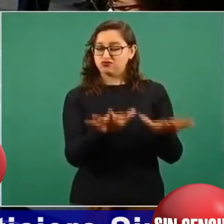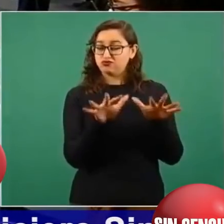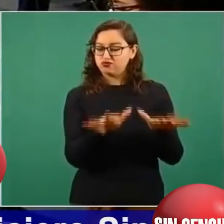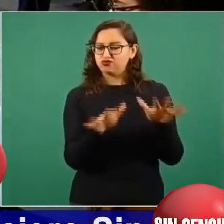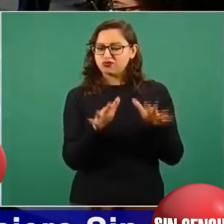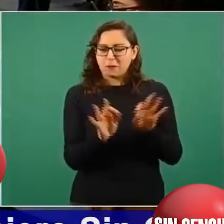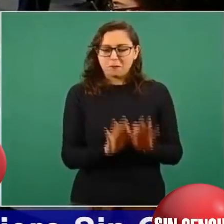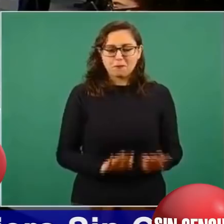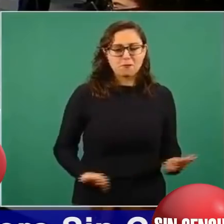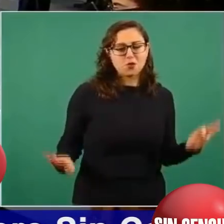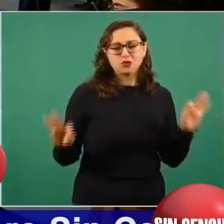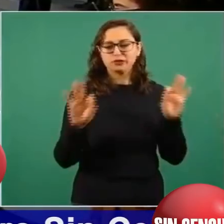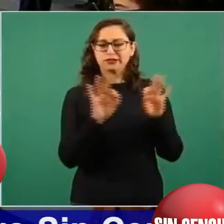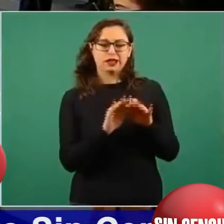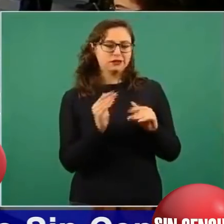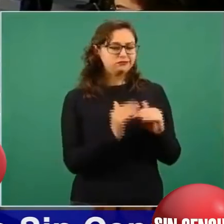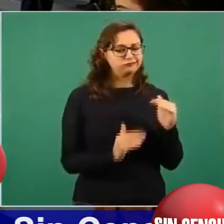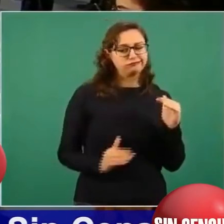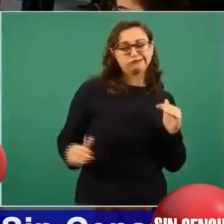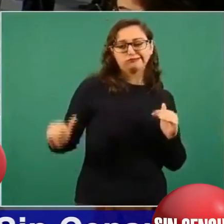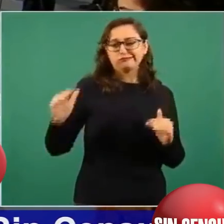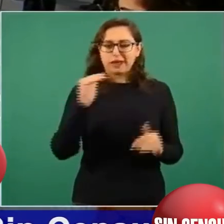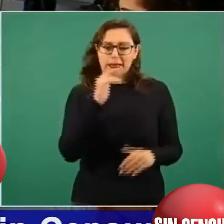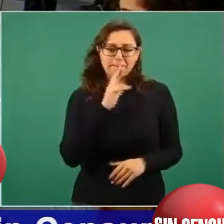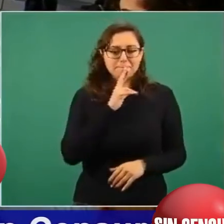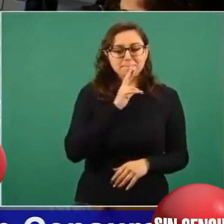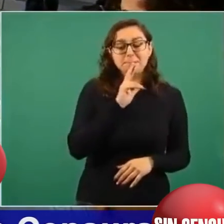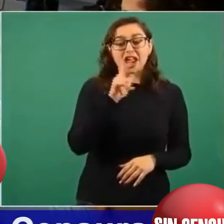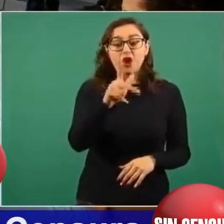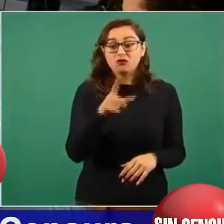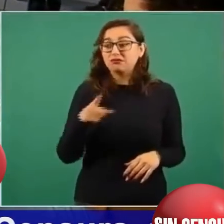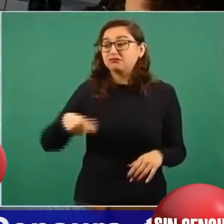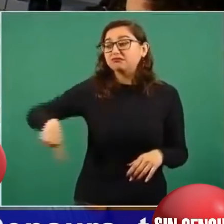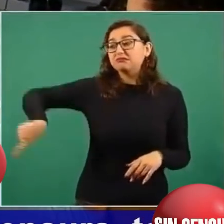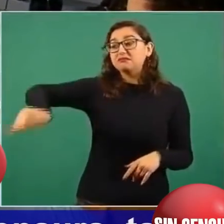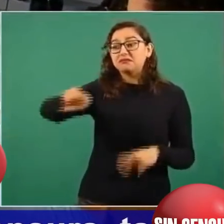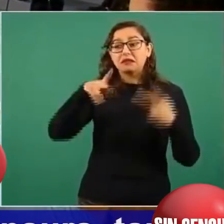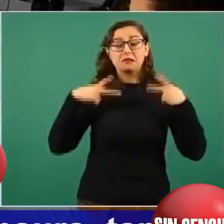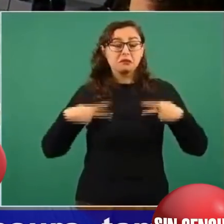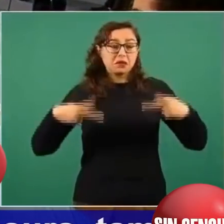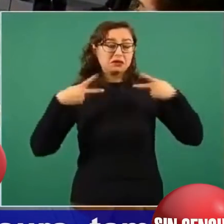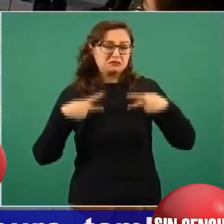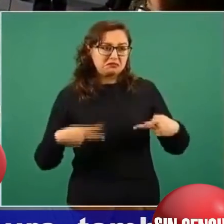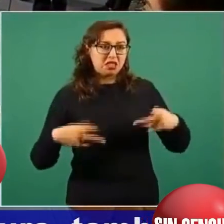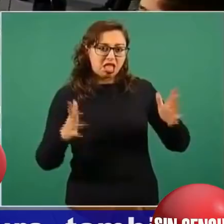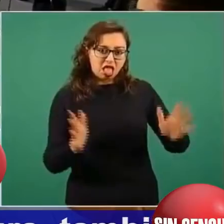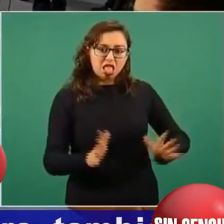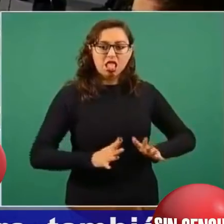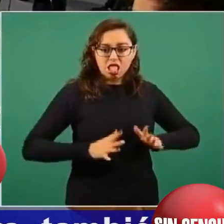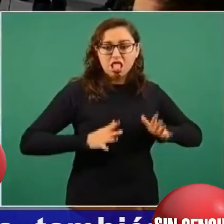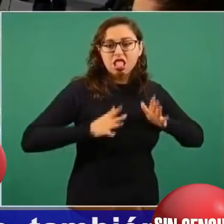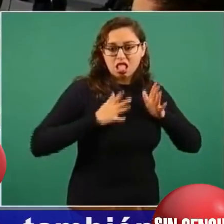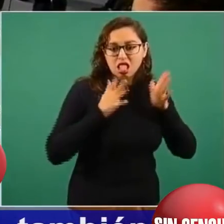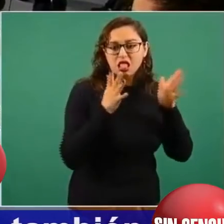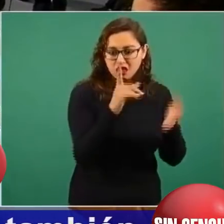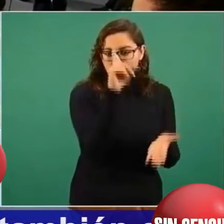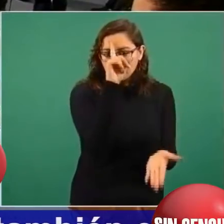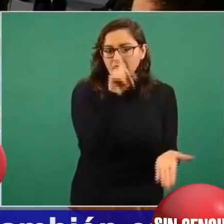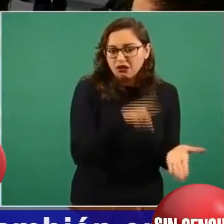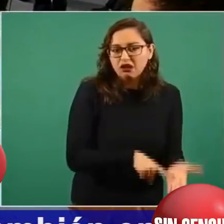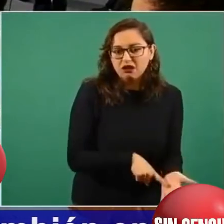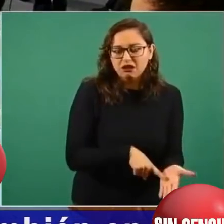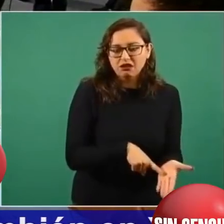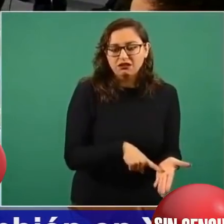Lugares en los cuales apenas se completa para el sustento económico de la familia, donde a